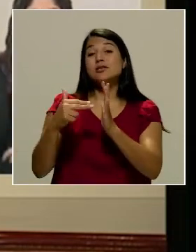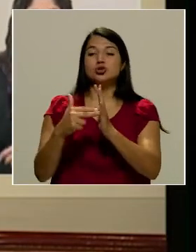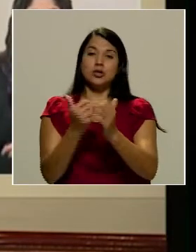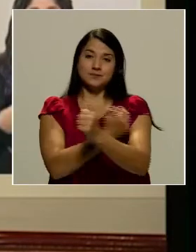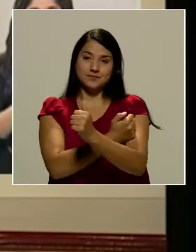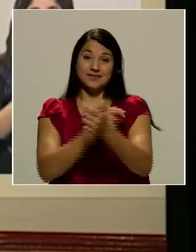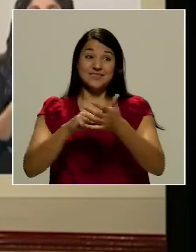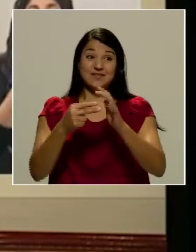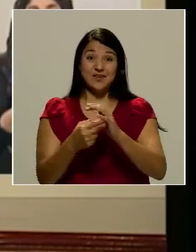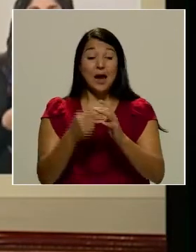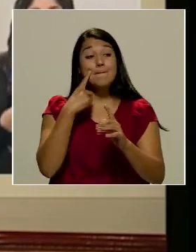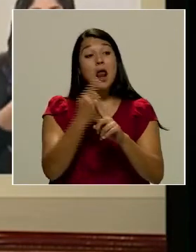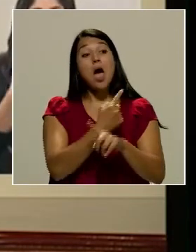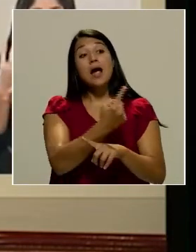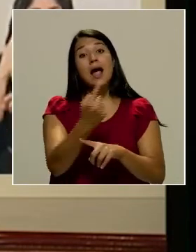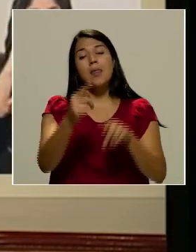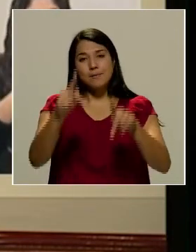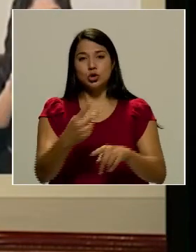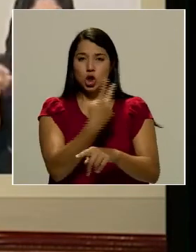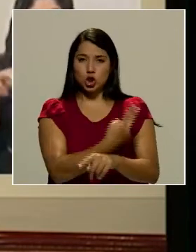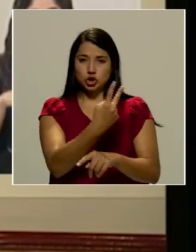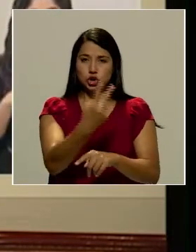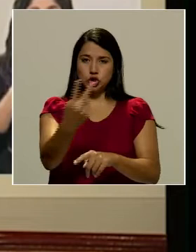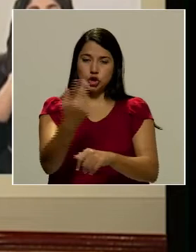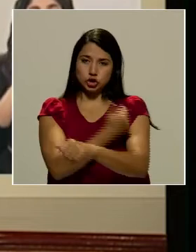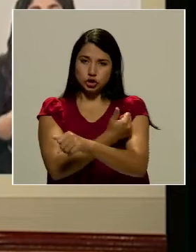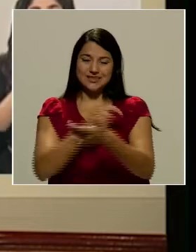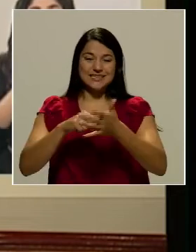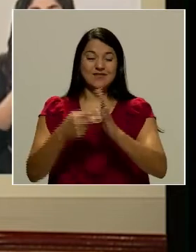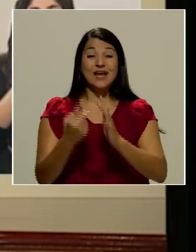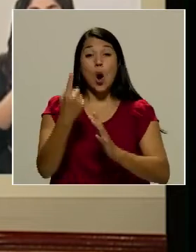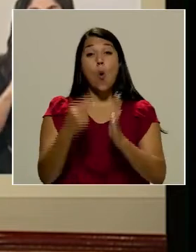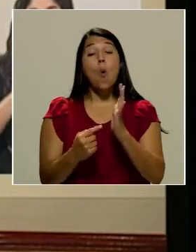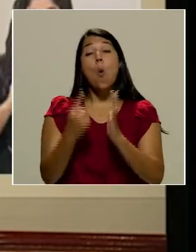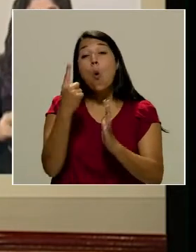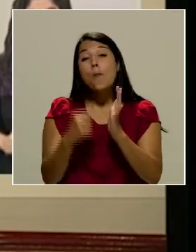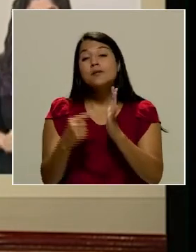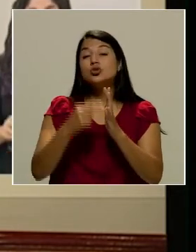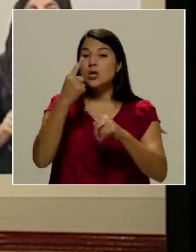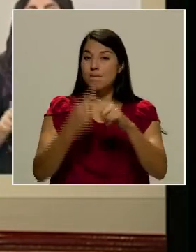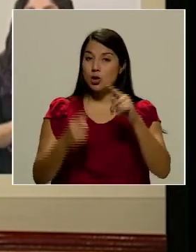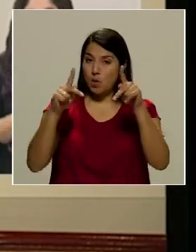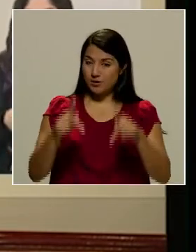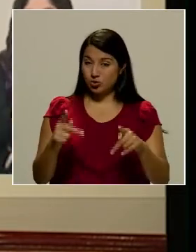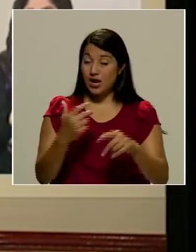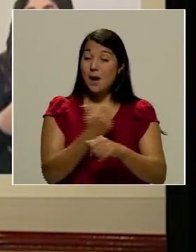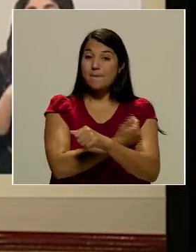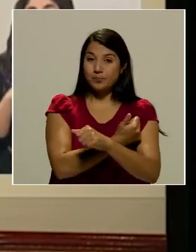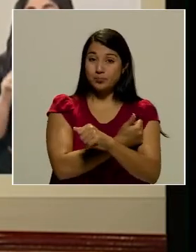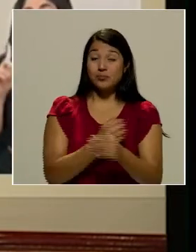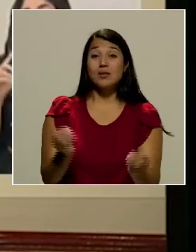dosis por habitantes, así que estaríamos asegurando 1,5 millones de habitantes vacunados, más 1